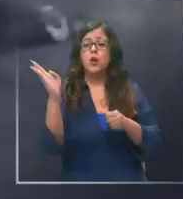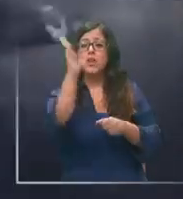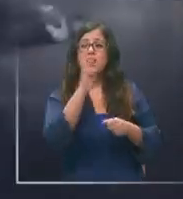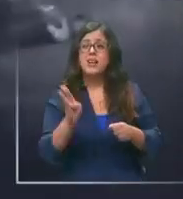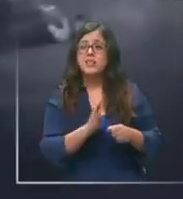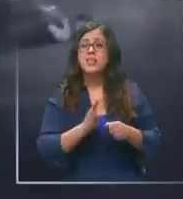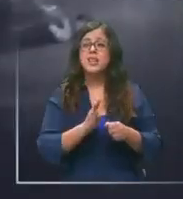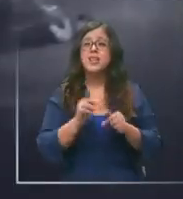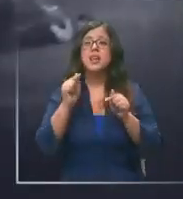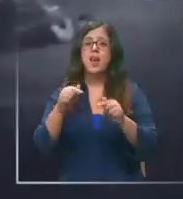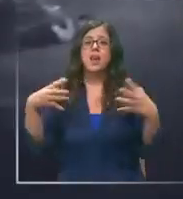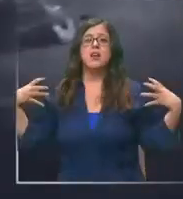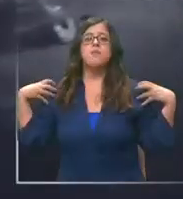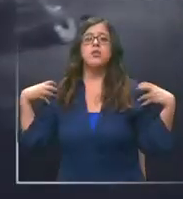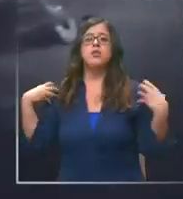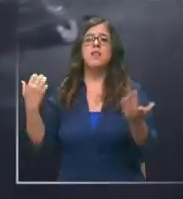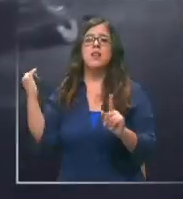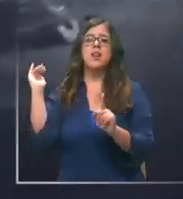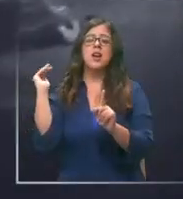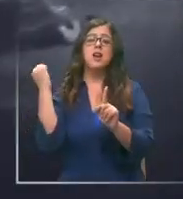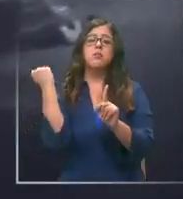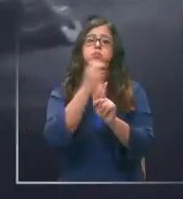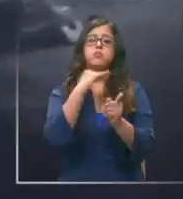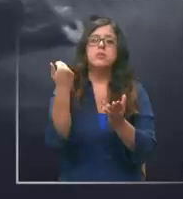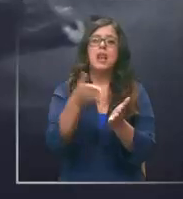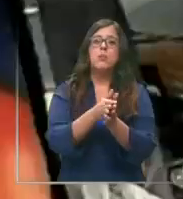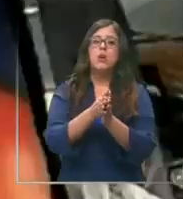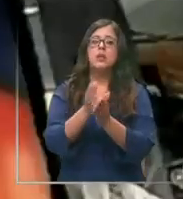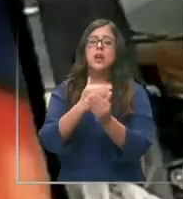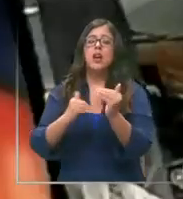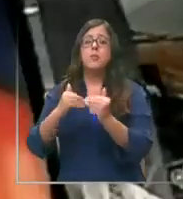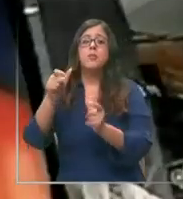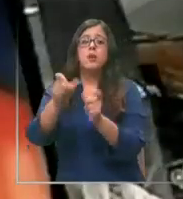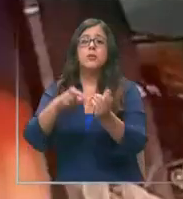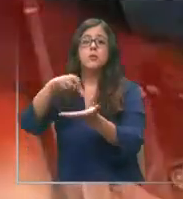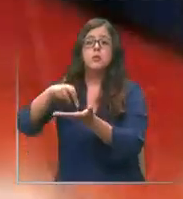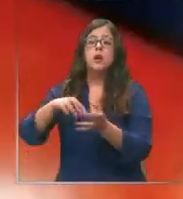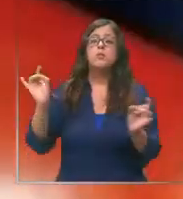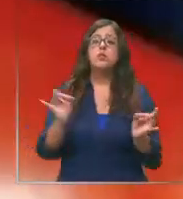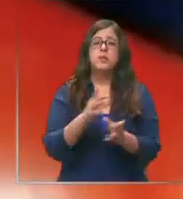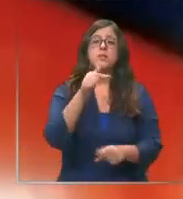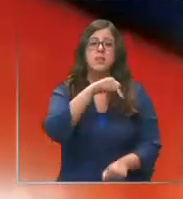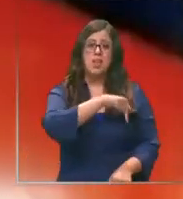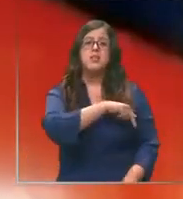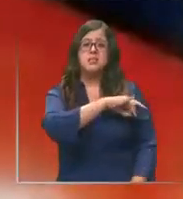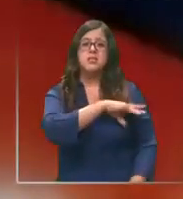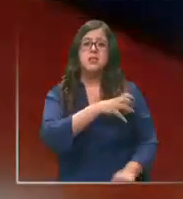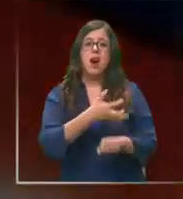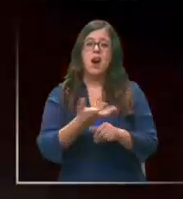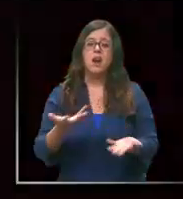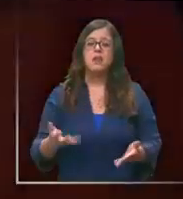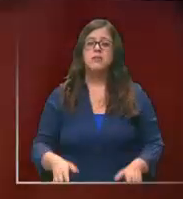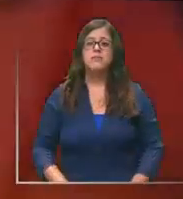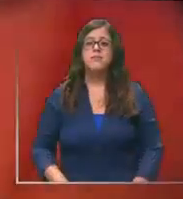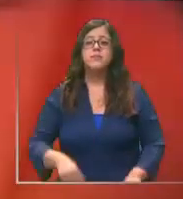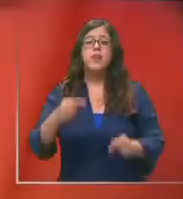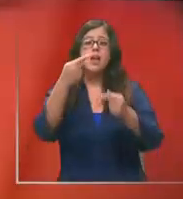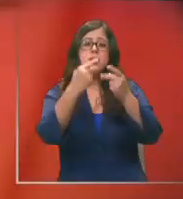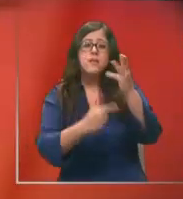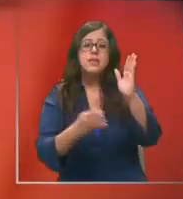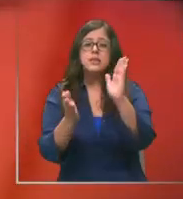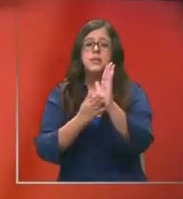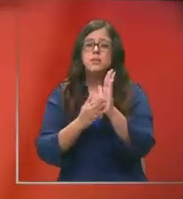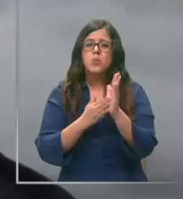como el grupo que urdió este crimen el mismo que hoy según parlamentarios tendría presencia en nuestro país nos han llegado una serie antecedentes